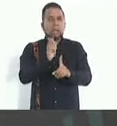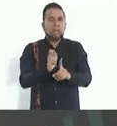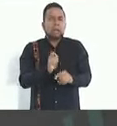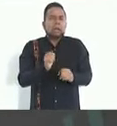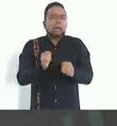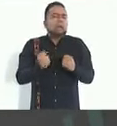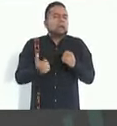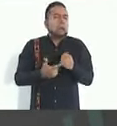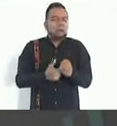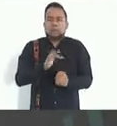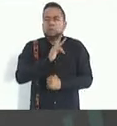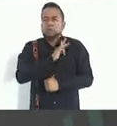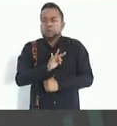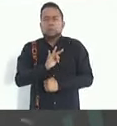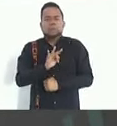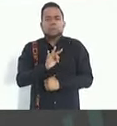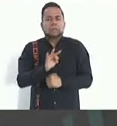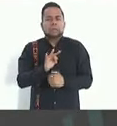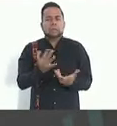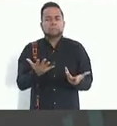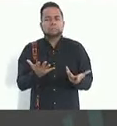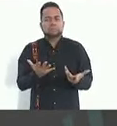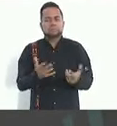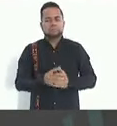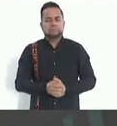menos, una pequeña